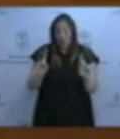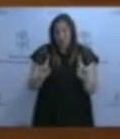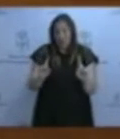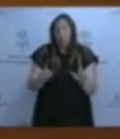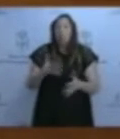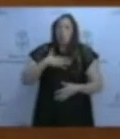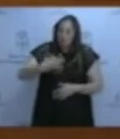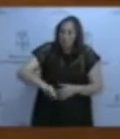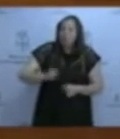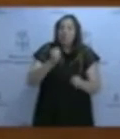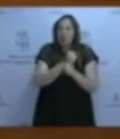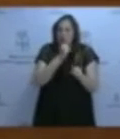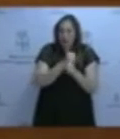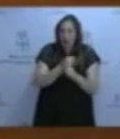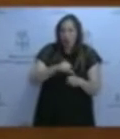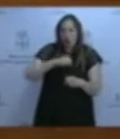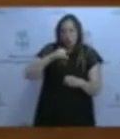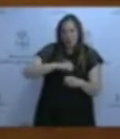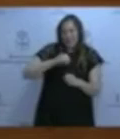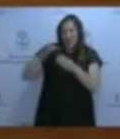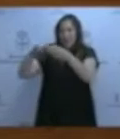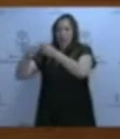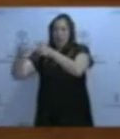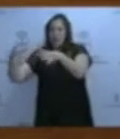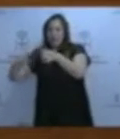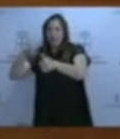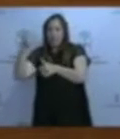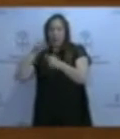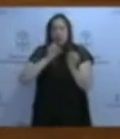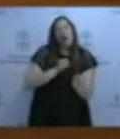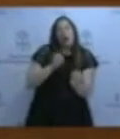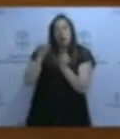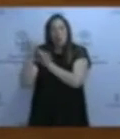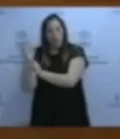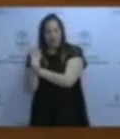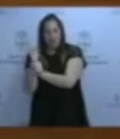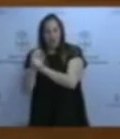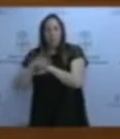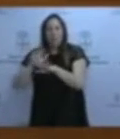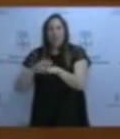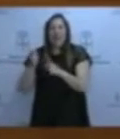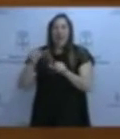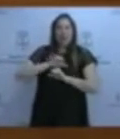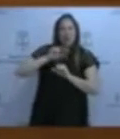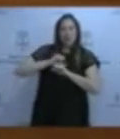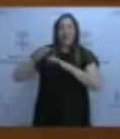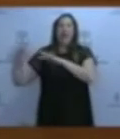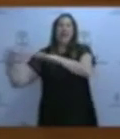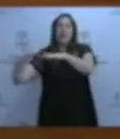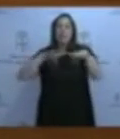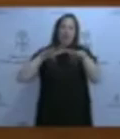de trabajo de unos hospitales a otros, que esto ayuda a homogeneizar la espera, a que no haya grandes bolsas de